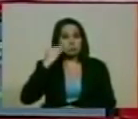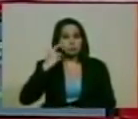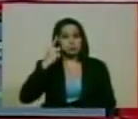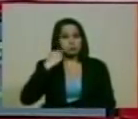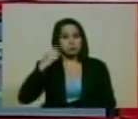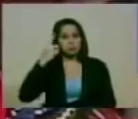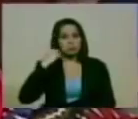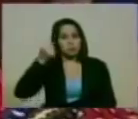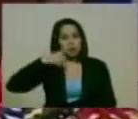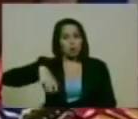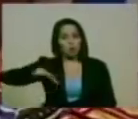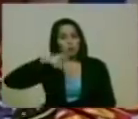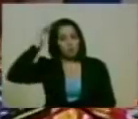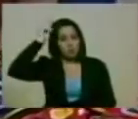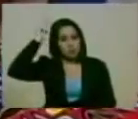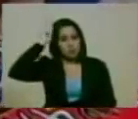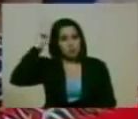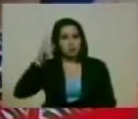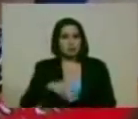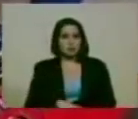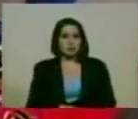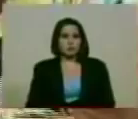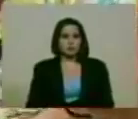nuestros pueblos indígenas.